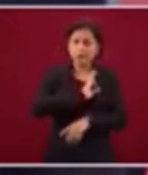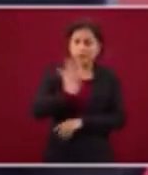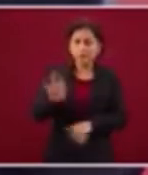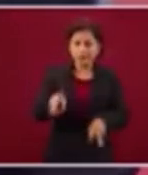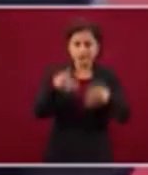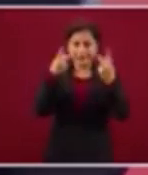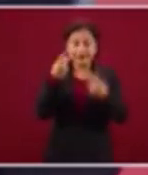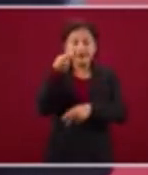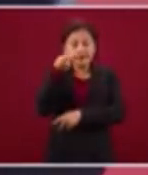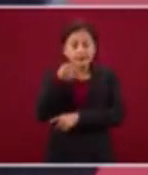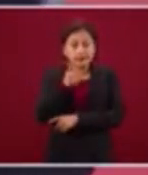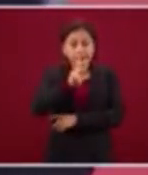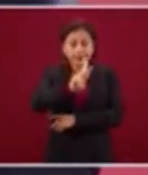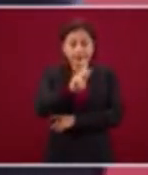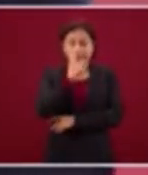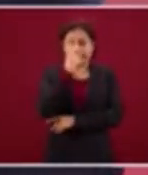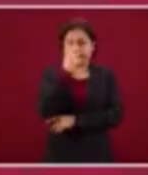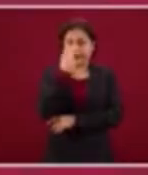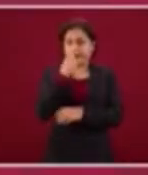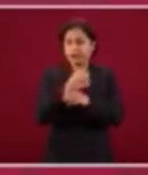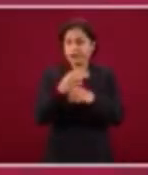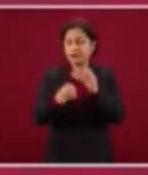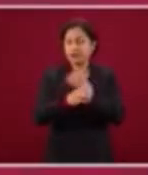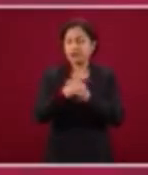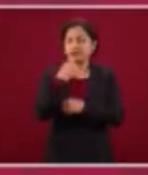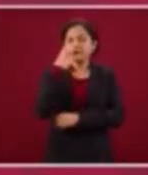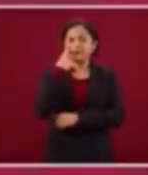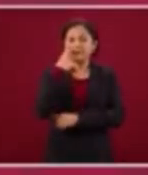no lo